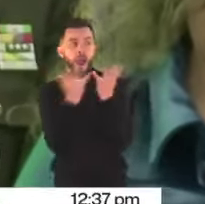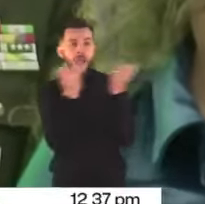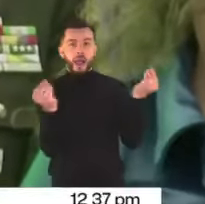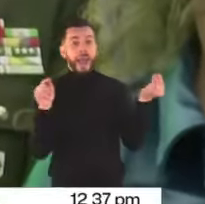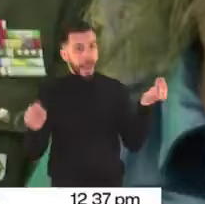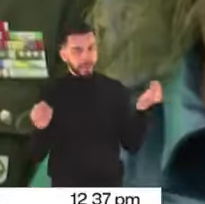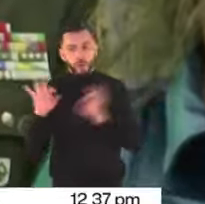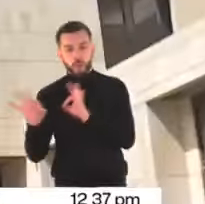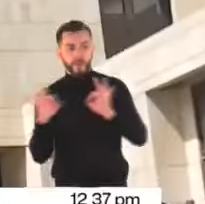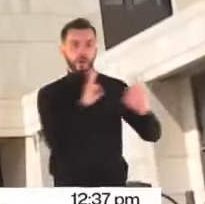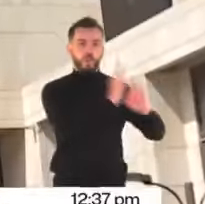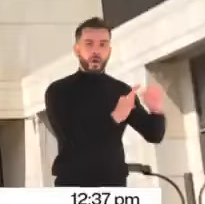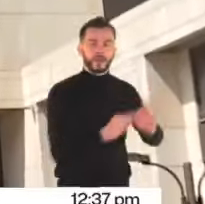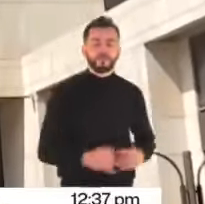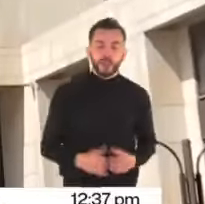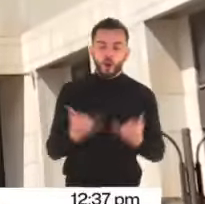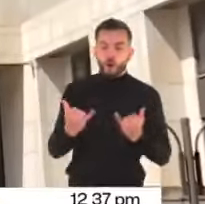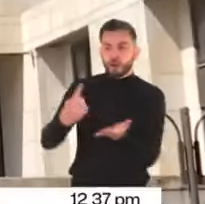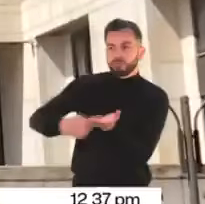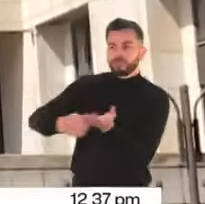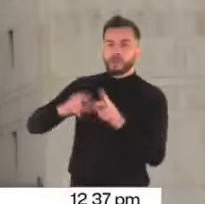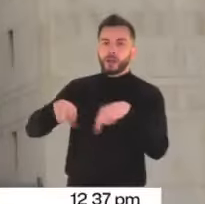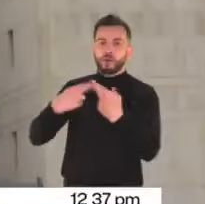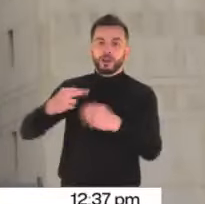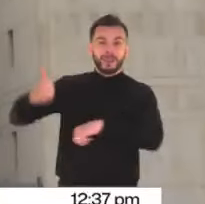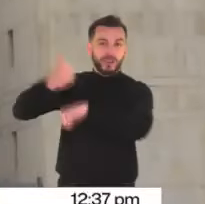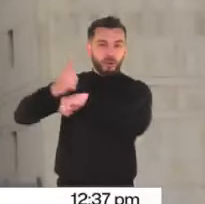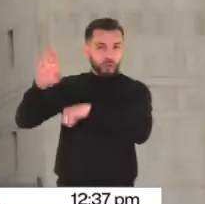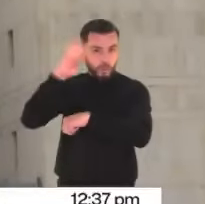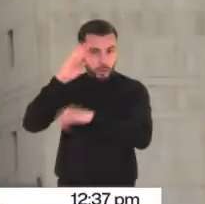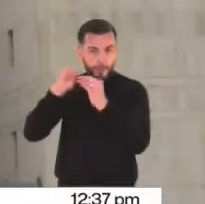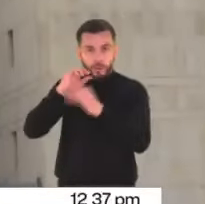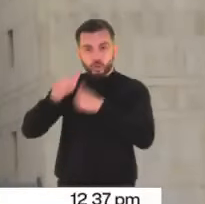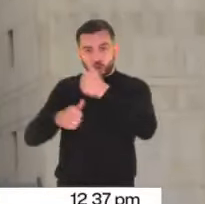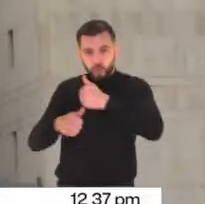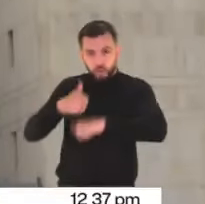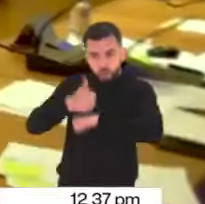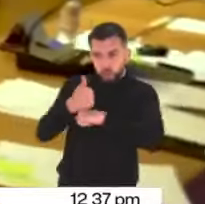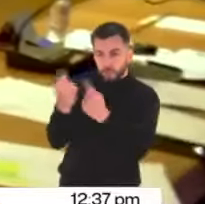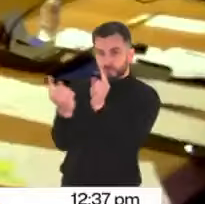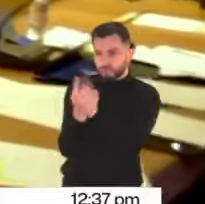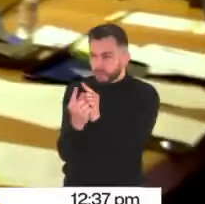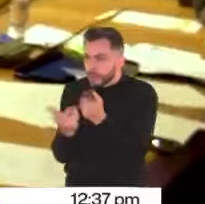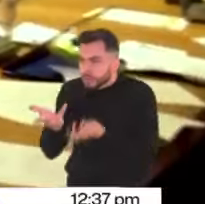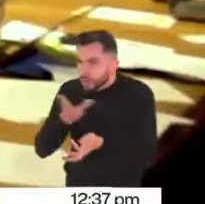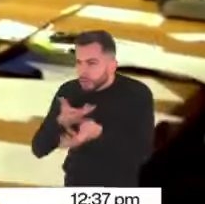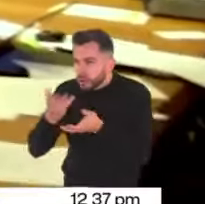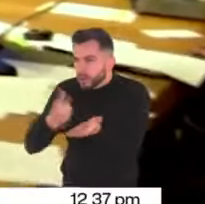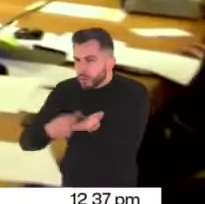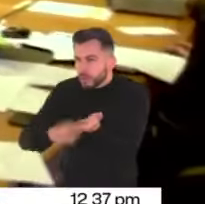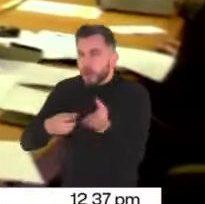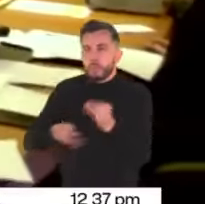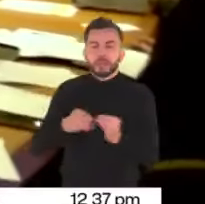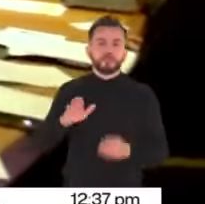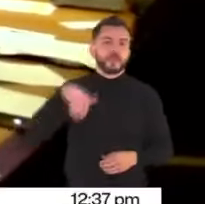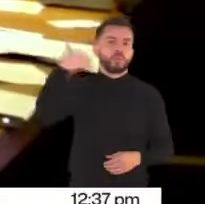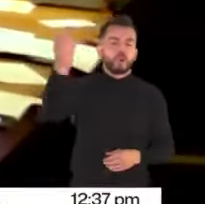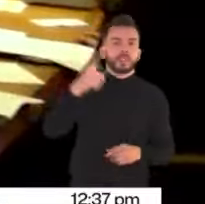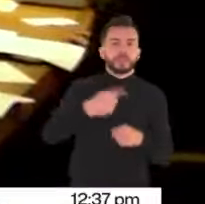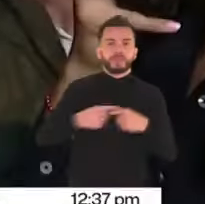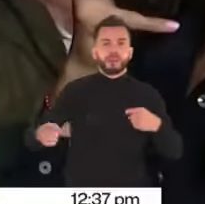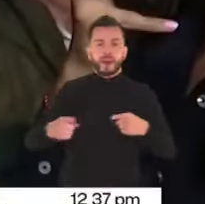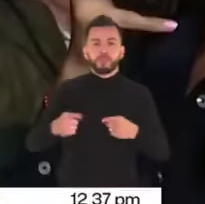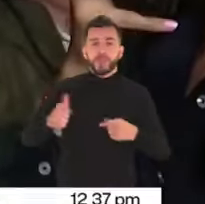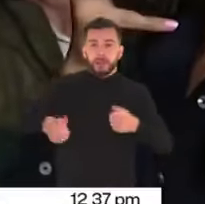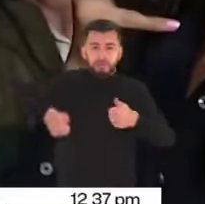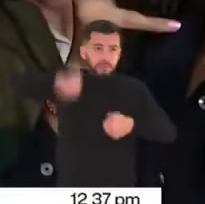director y el subdirector de la policía para reforzar la seguridad del palacio. La próxima semana se reunirá con los presidentes de las altas cortes